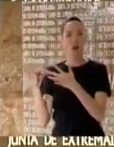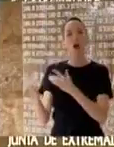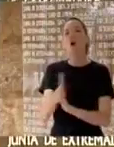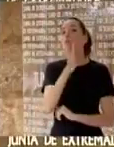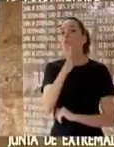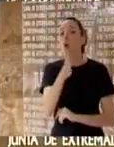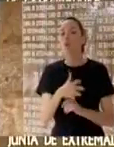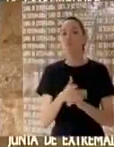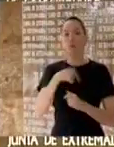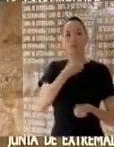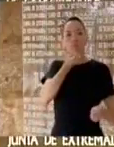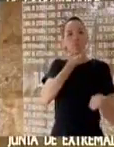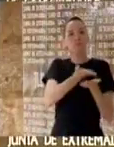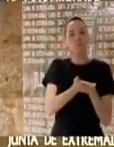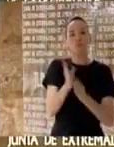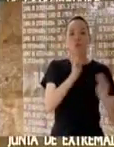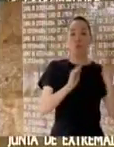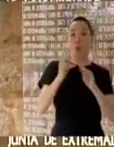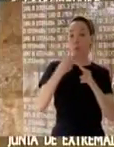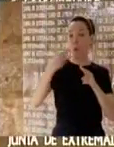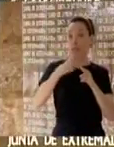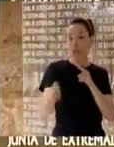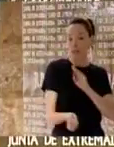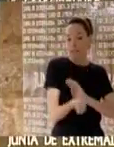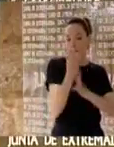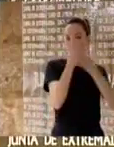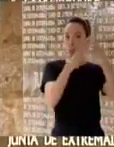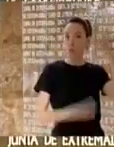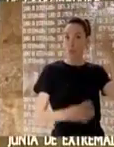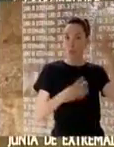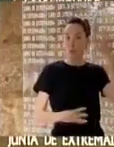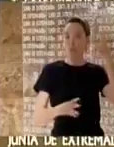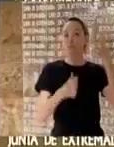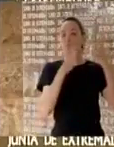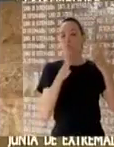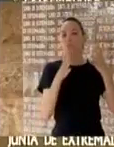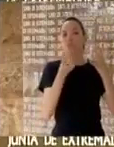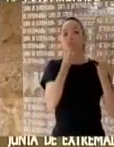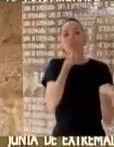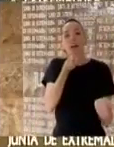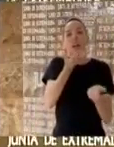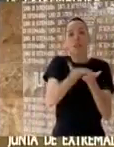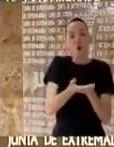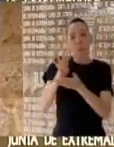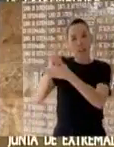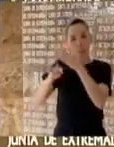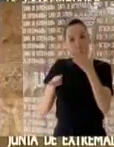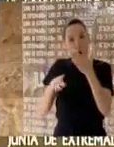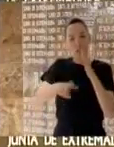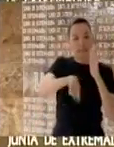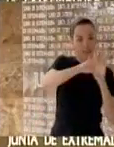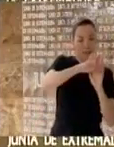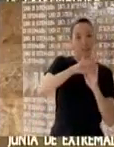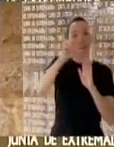distintas soluciones políticas reflejadas en nuestra Declaración de Granada, en nuestra Declaración de Barcelona, en nuestra